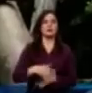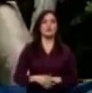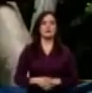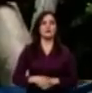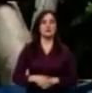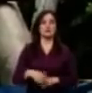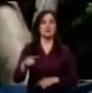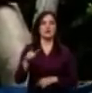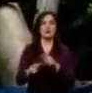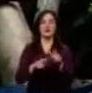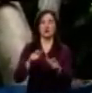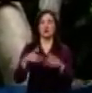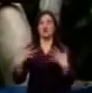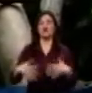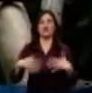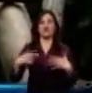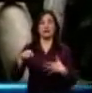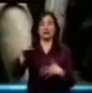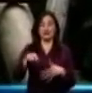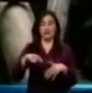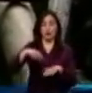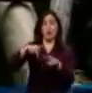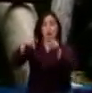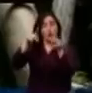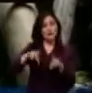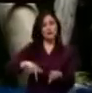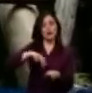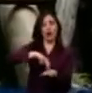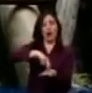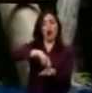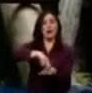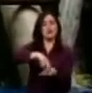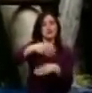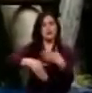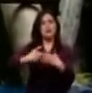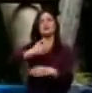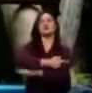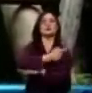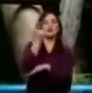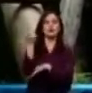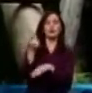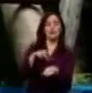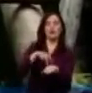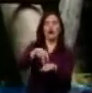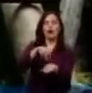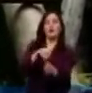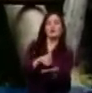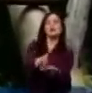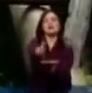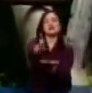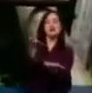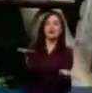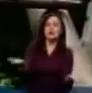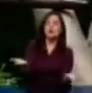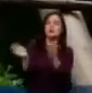la realidad de los vecinos de este sector que tienen que atravesar por este puente durante todos los días. Aseguran que es la única vía de acceso. Hoy ellos